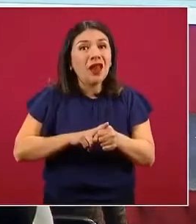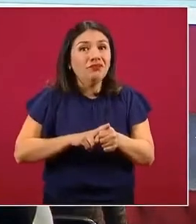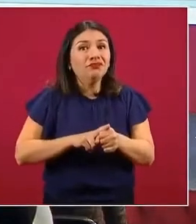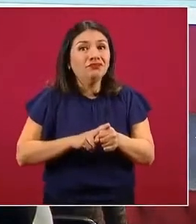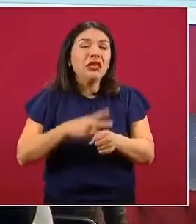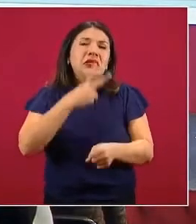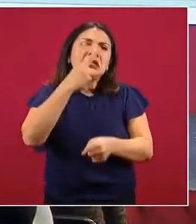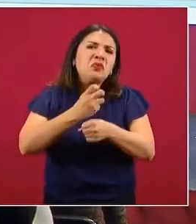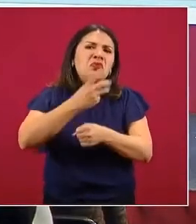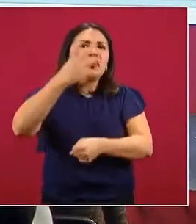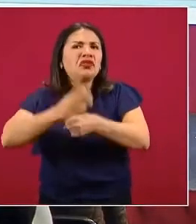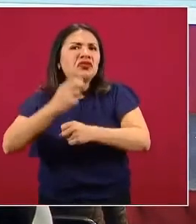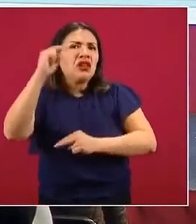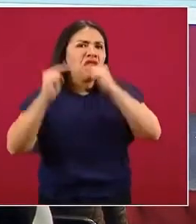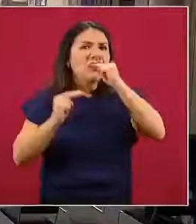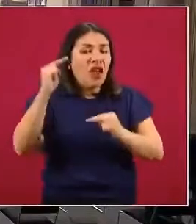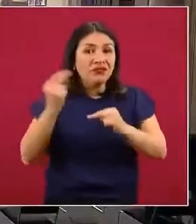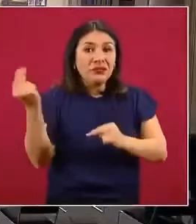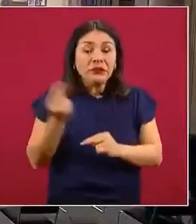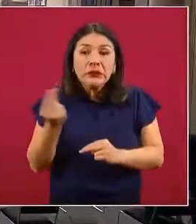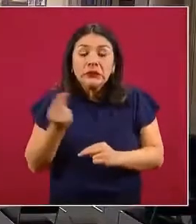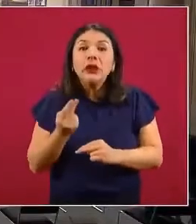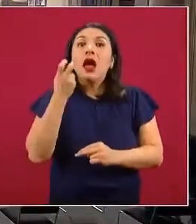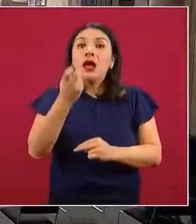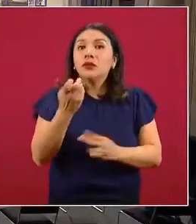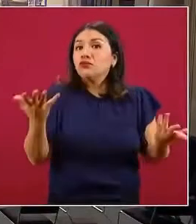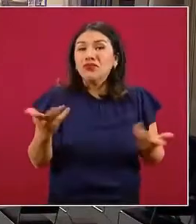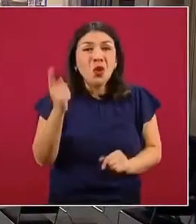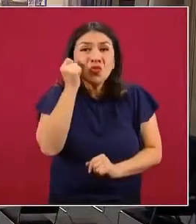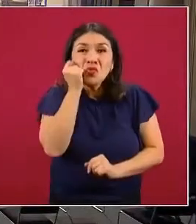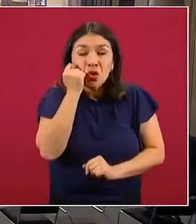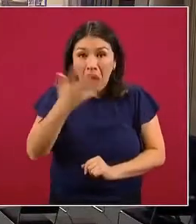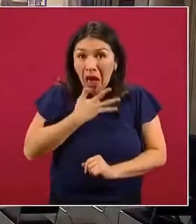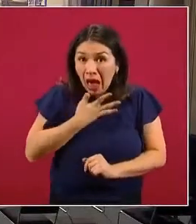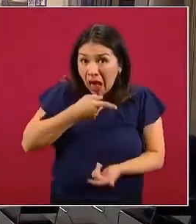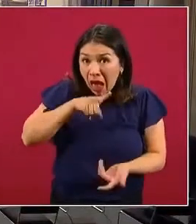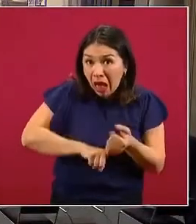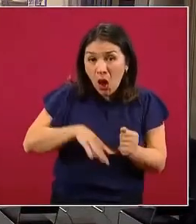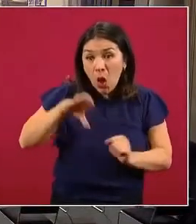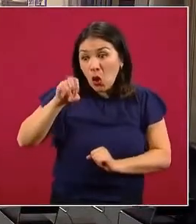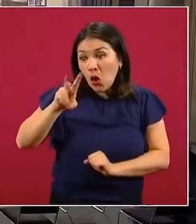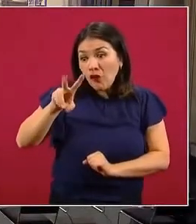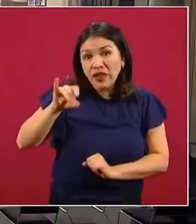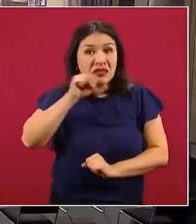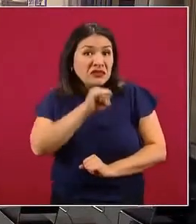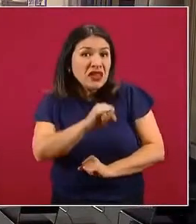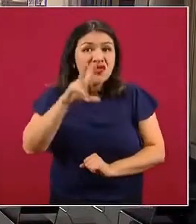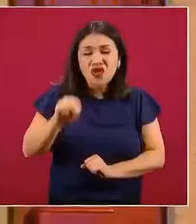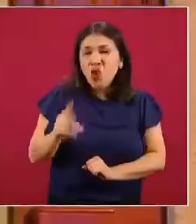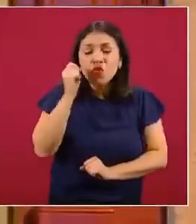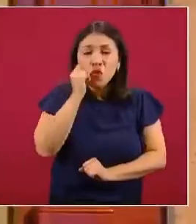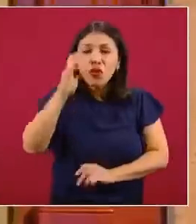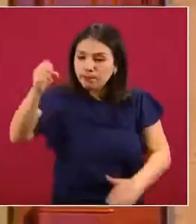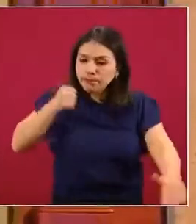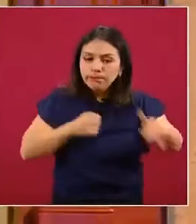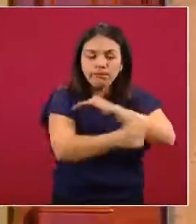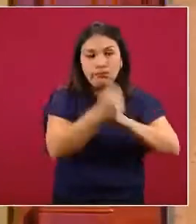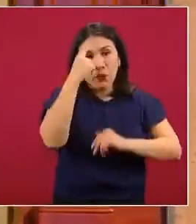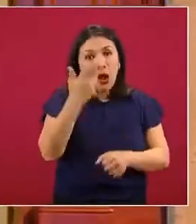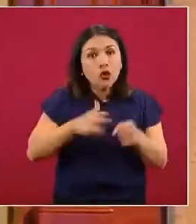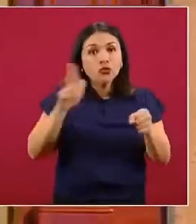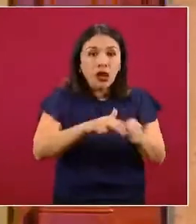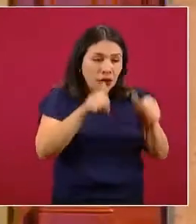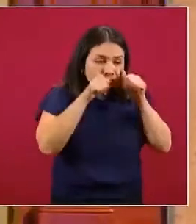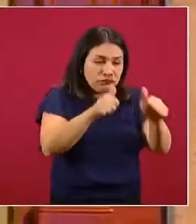hospitalaria de segundo o tercer nivel de atención, en donde independientemente si tenían o no tenían COVID, ingresaron y recibieron la